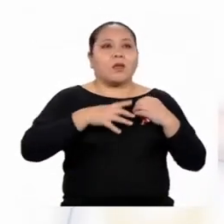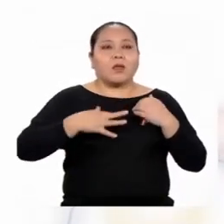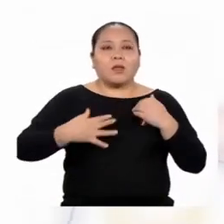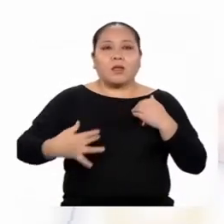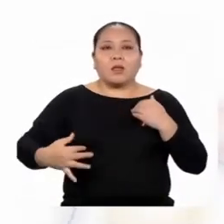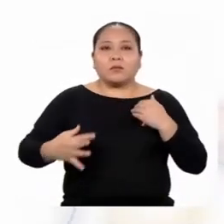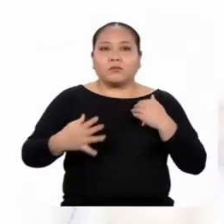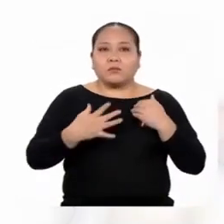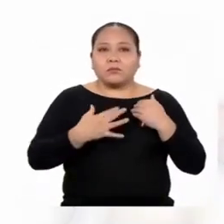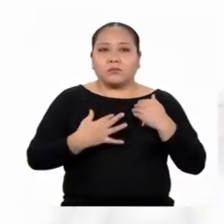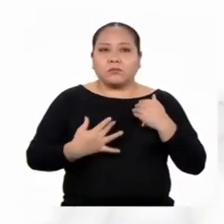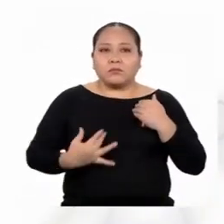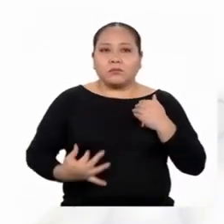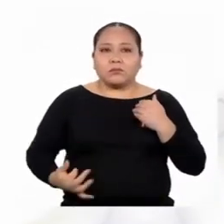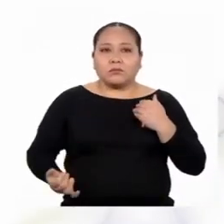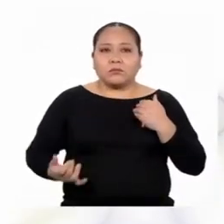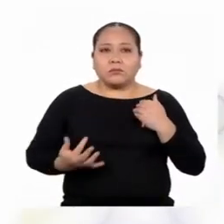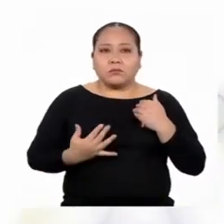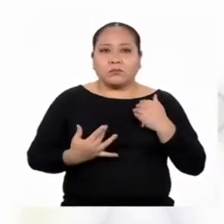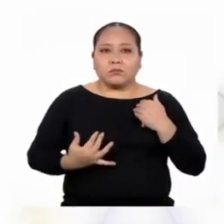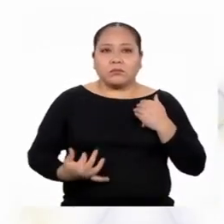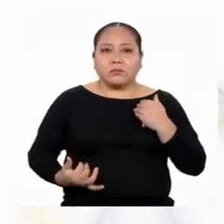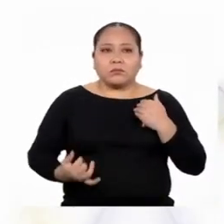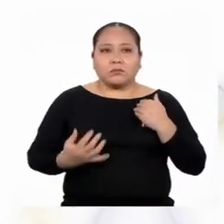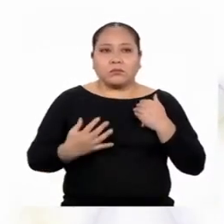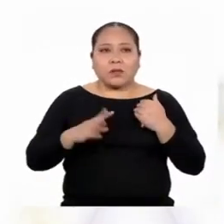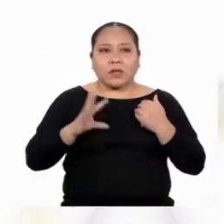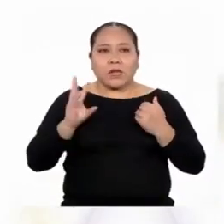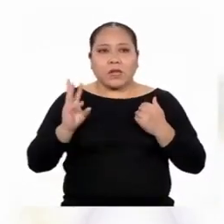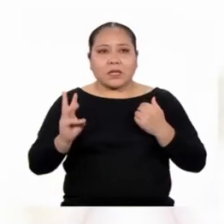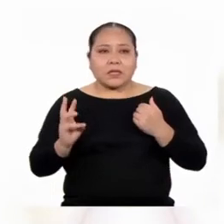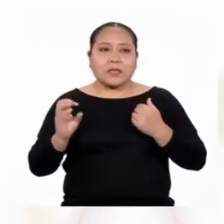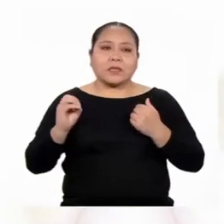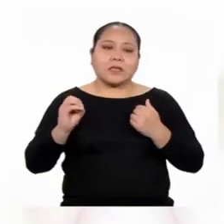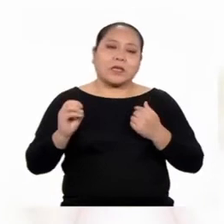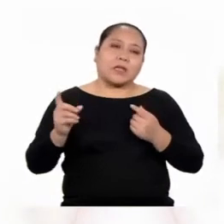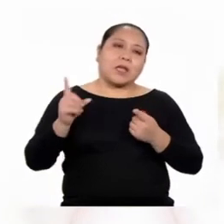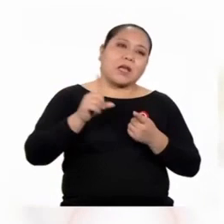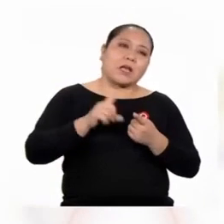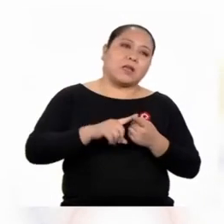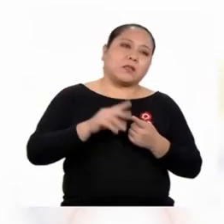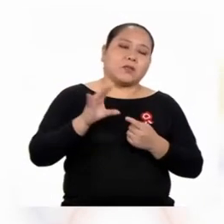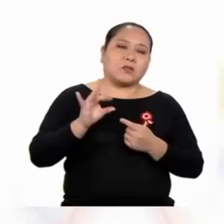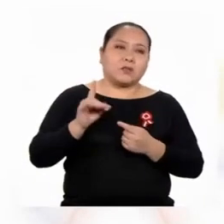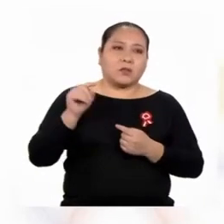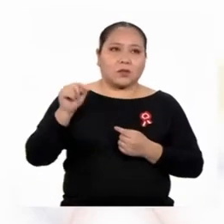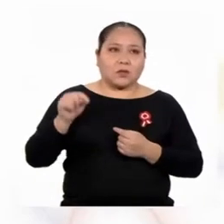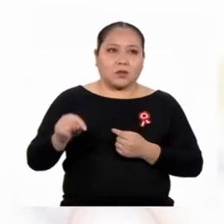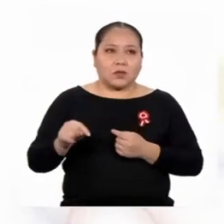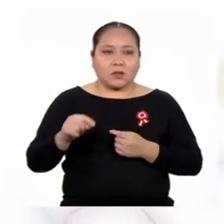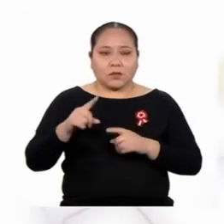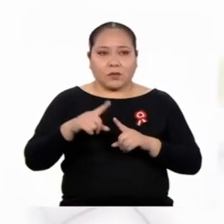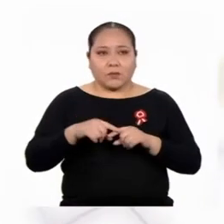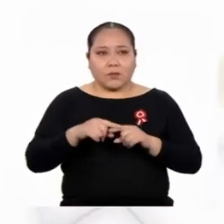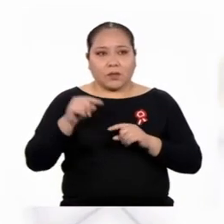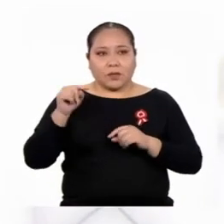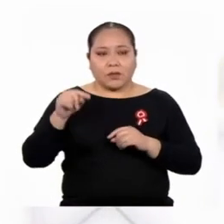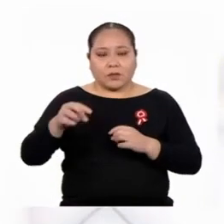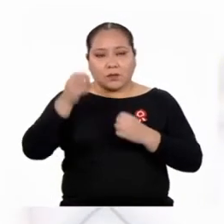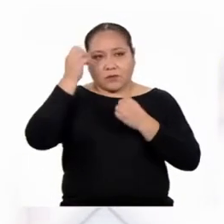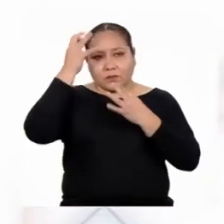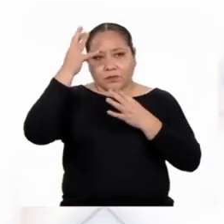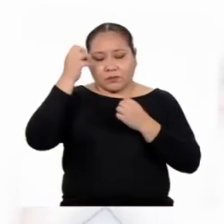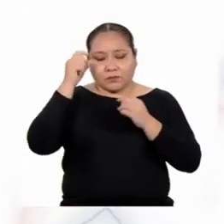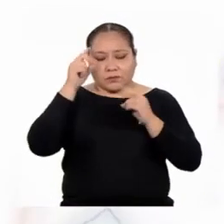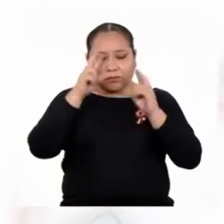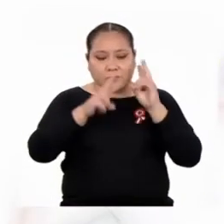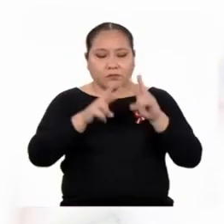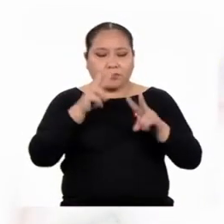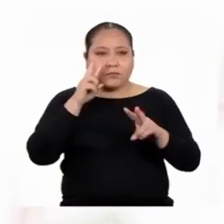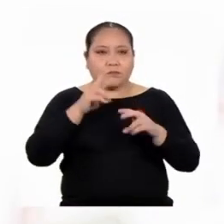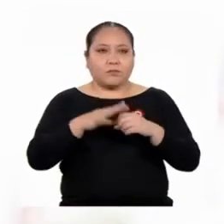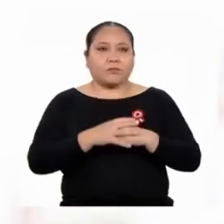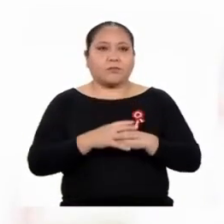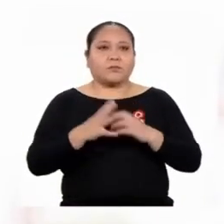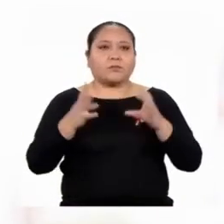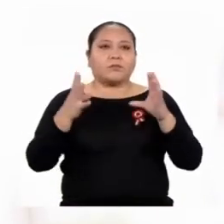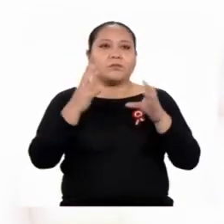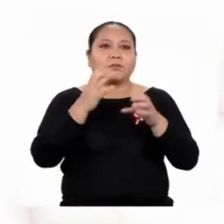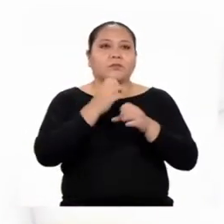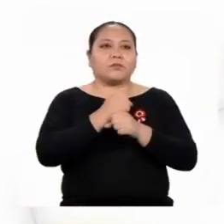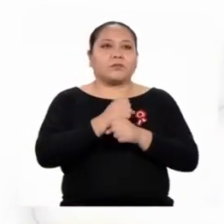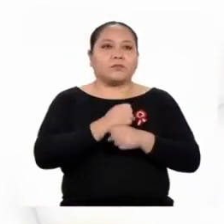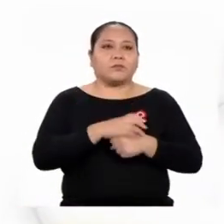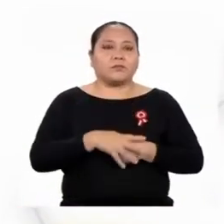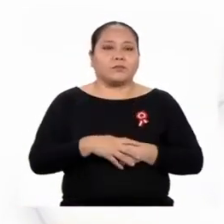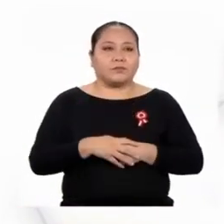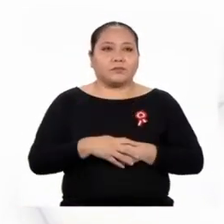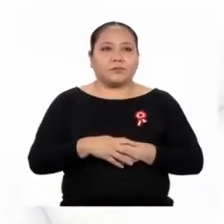siguientes valores entre 60 a 80. De acuerdo a esa información, realiza su notación conjuntista.